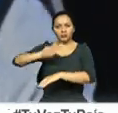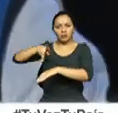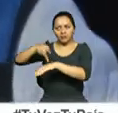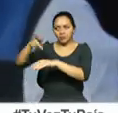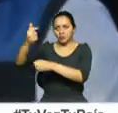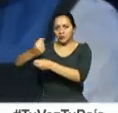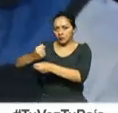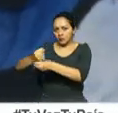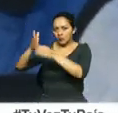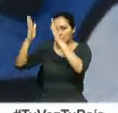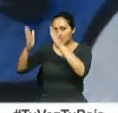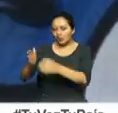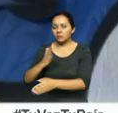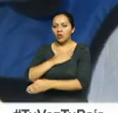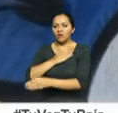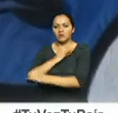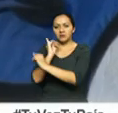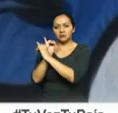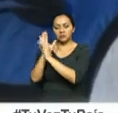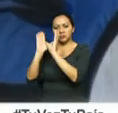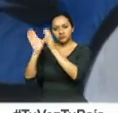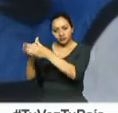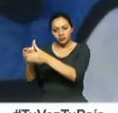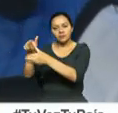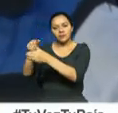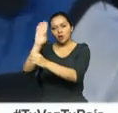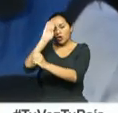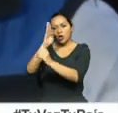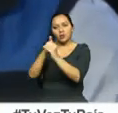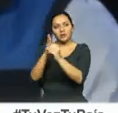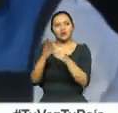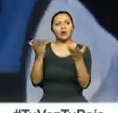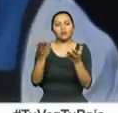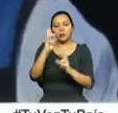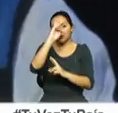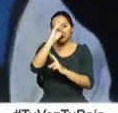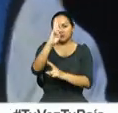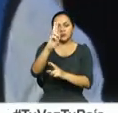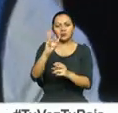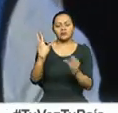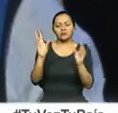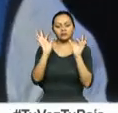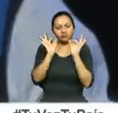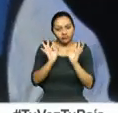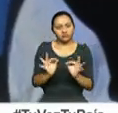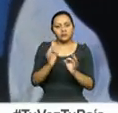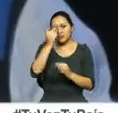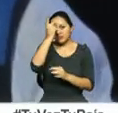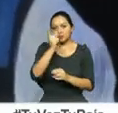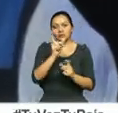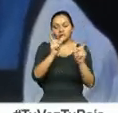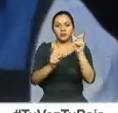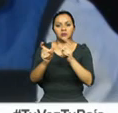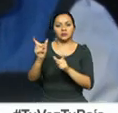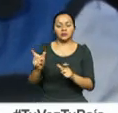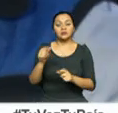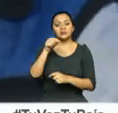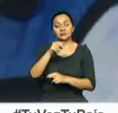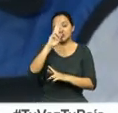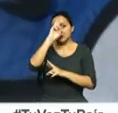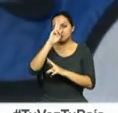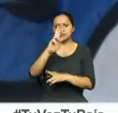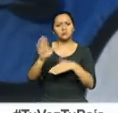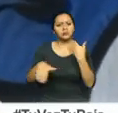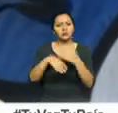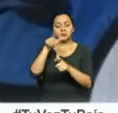país. Nuestro principal y único objetivo es el respeto absoluto a la voluntad de la gente. Y ese respeto absoluto a la voluntad de la